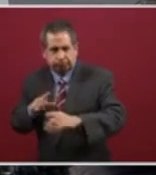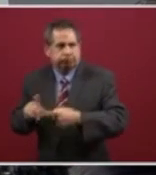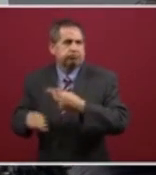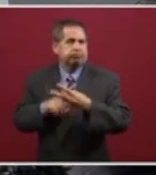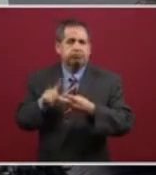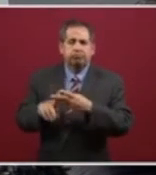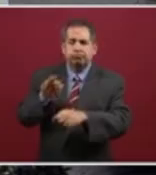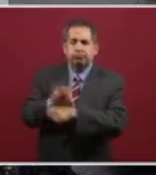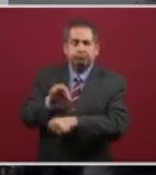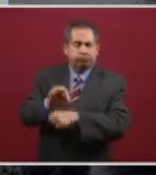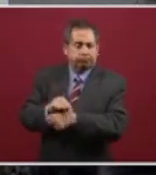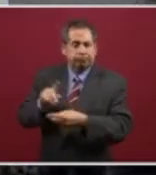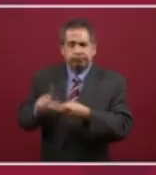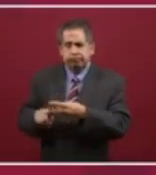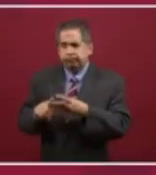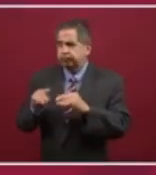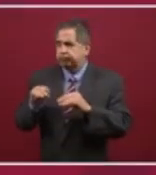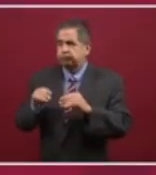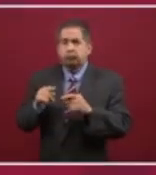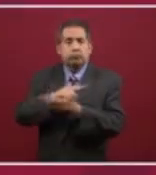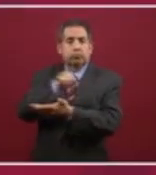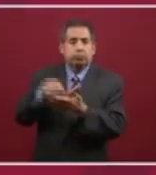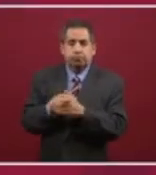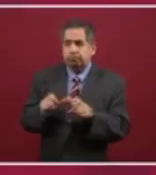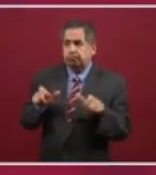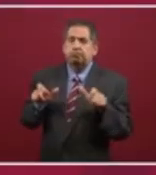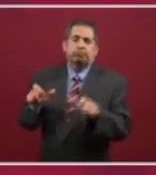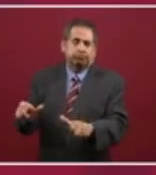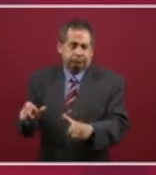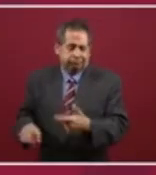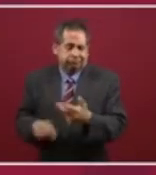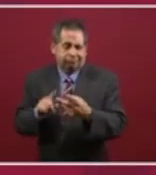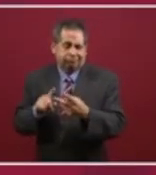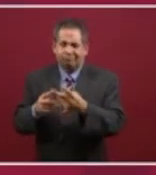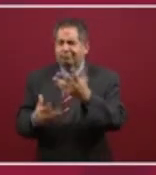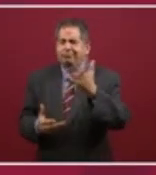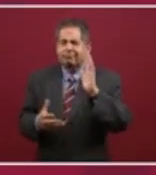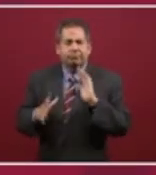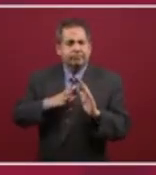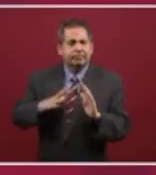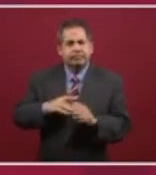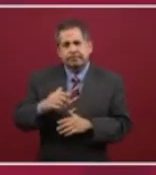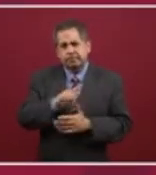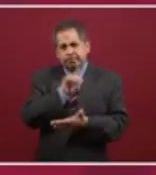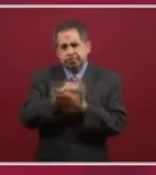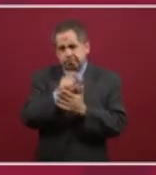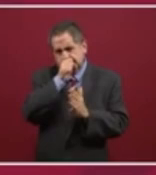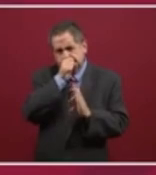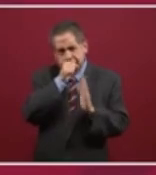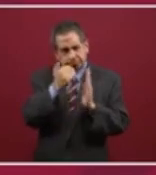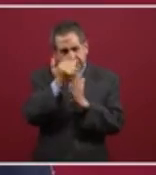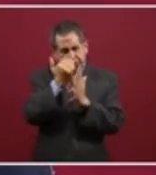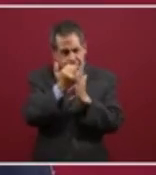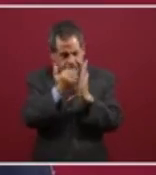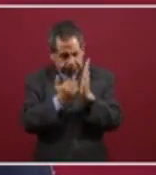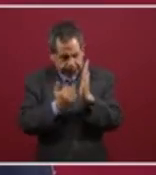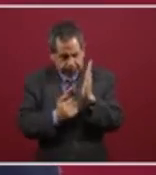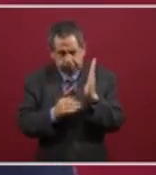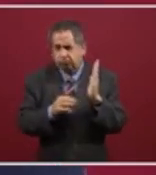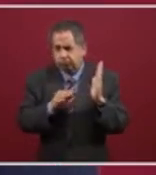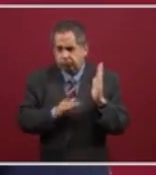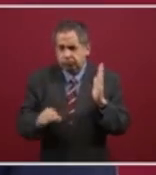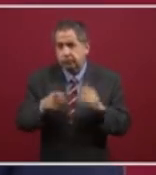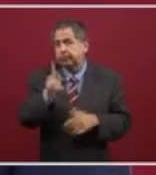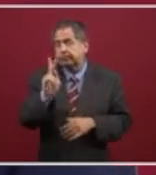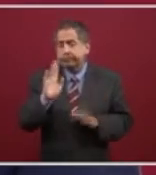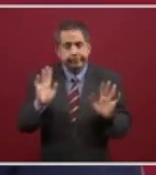protección de instalaciones chat hay un marco legal que lo permite pero